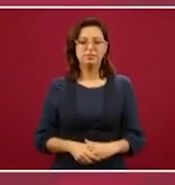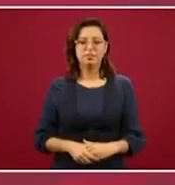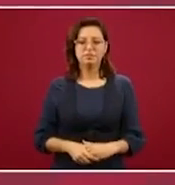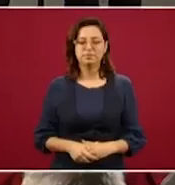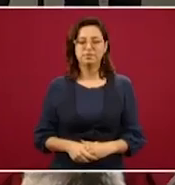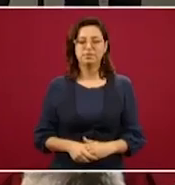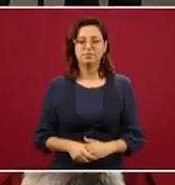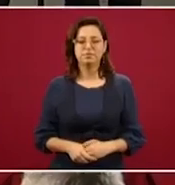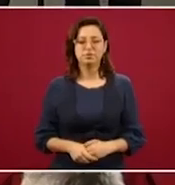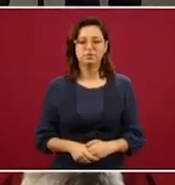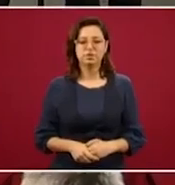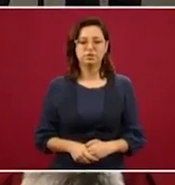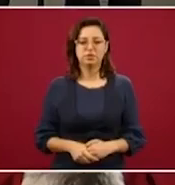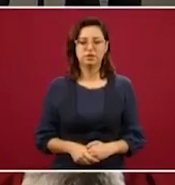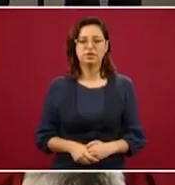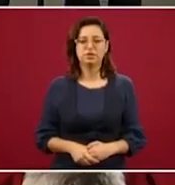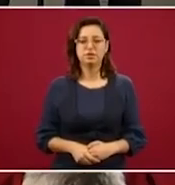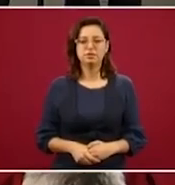Entonces, Graciela.